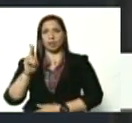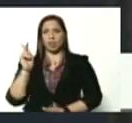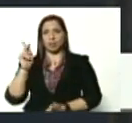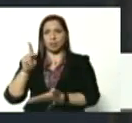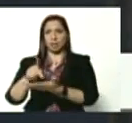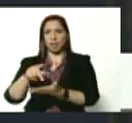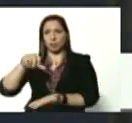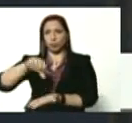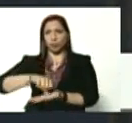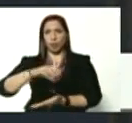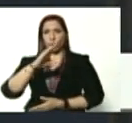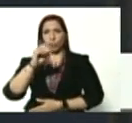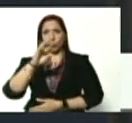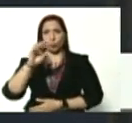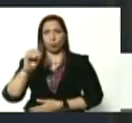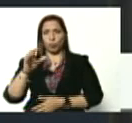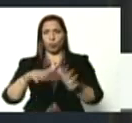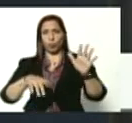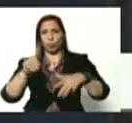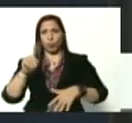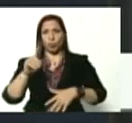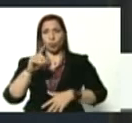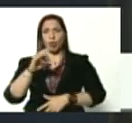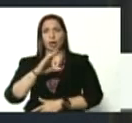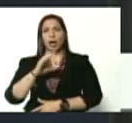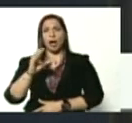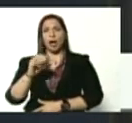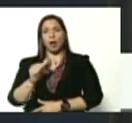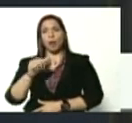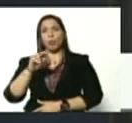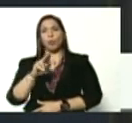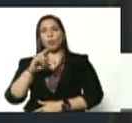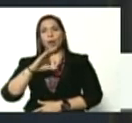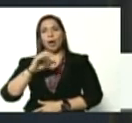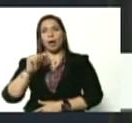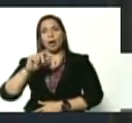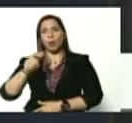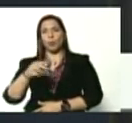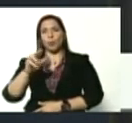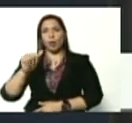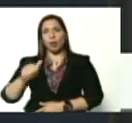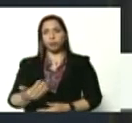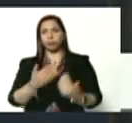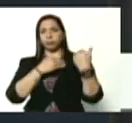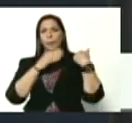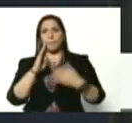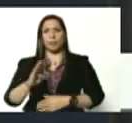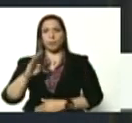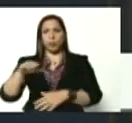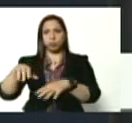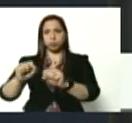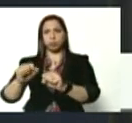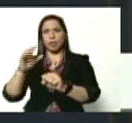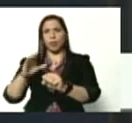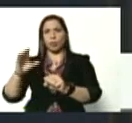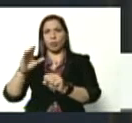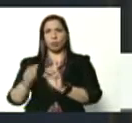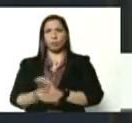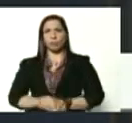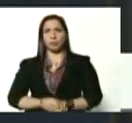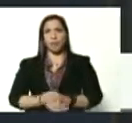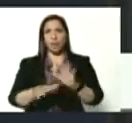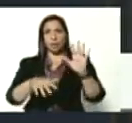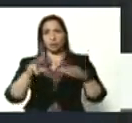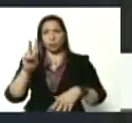la ciudad de fort o el 11 en caucagua el ejército que comanda el general josé francisco bermúdez ocupa caucagua el